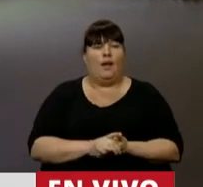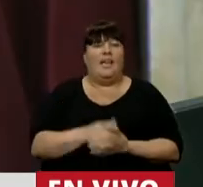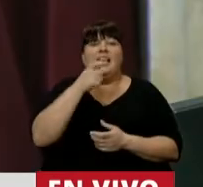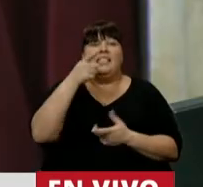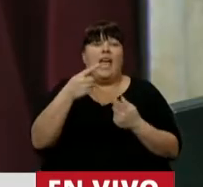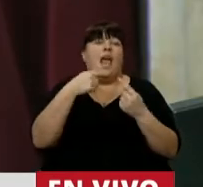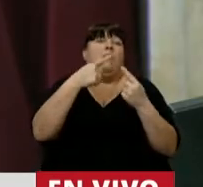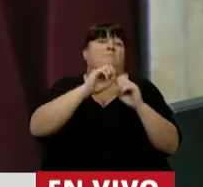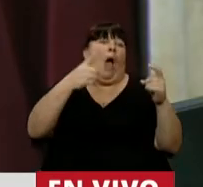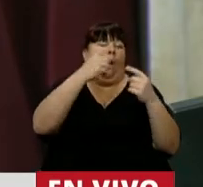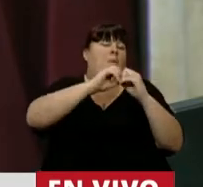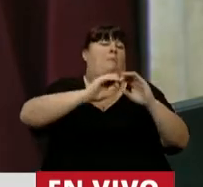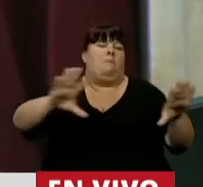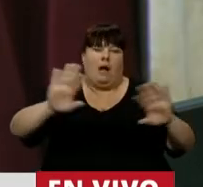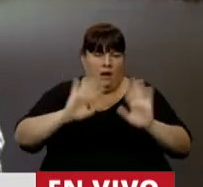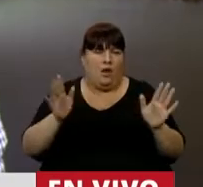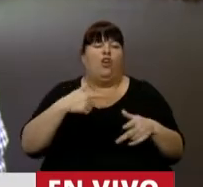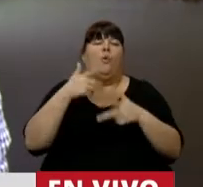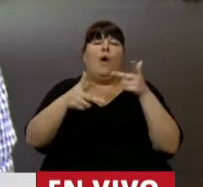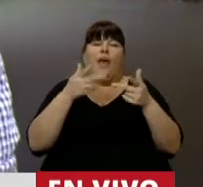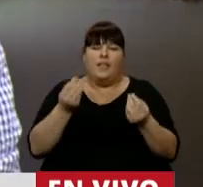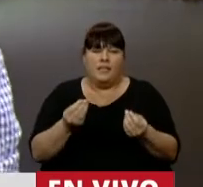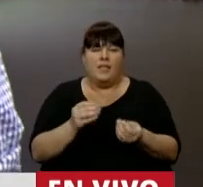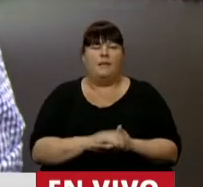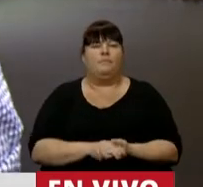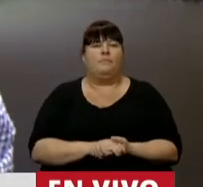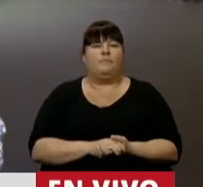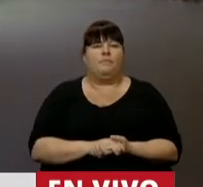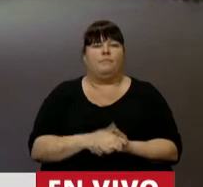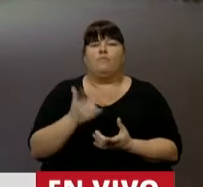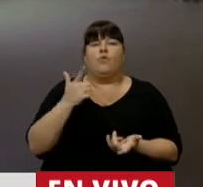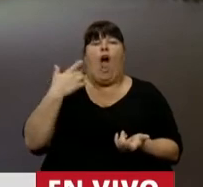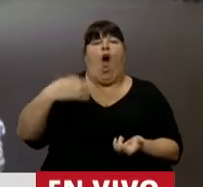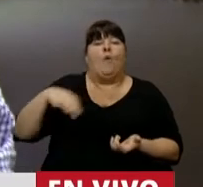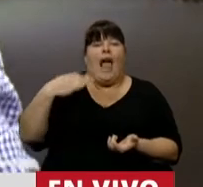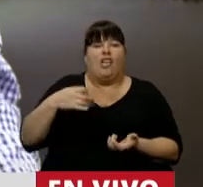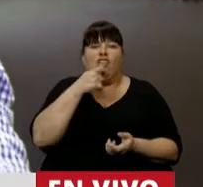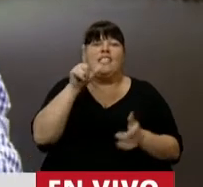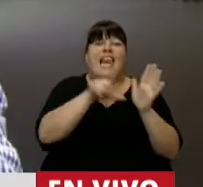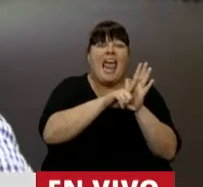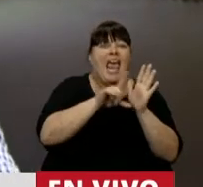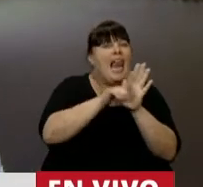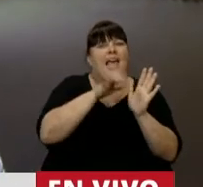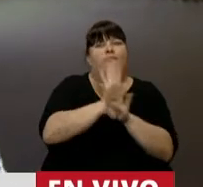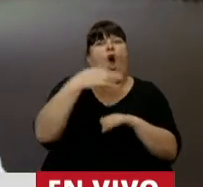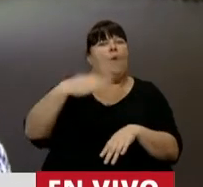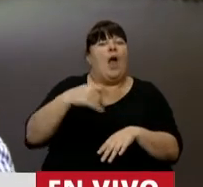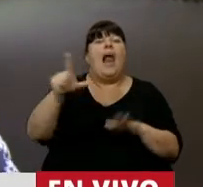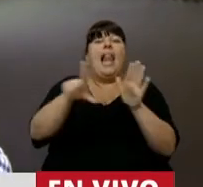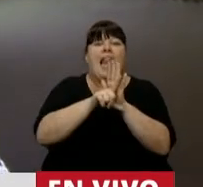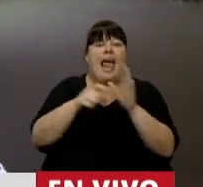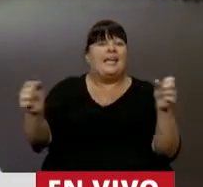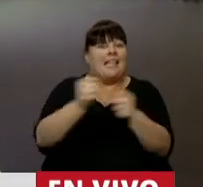si hace mal uno, hacemos mal todos. Entonces, lo que quiero decir es que como no hay obligación sin ley, y esta ley va a ser ley cuando